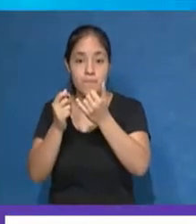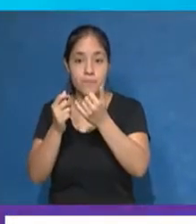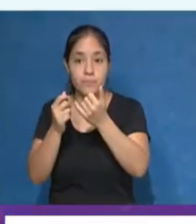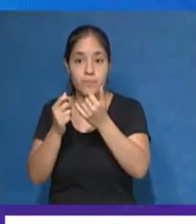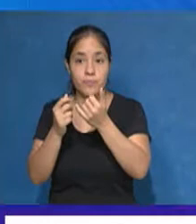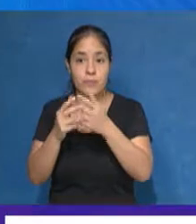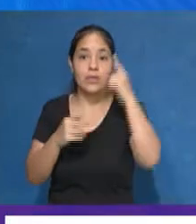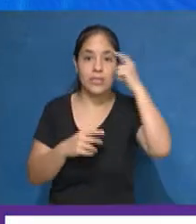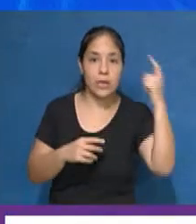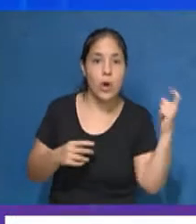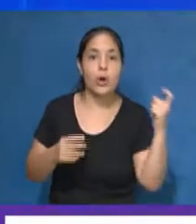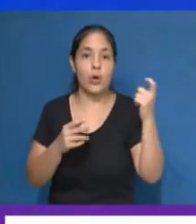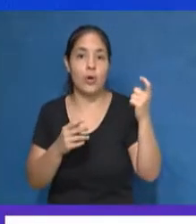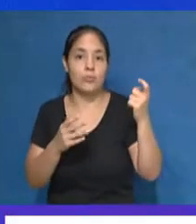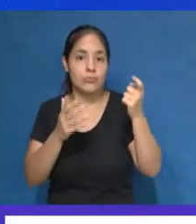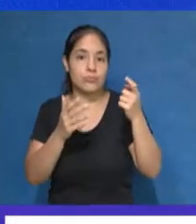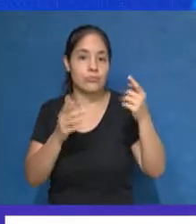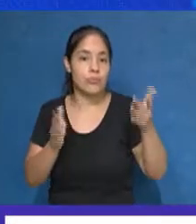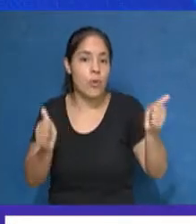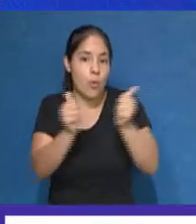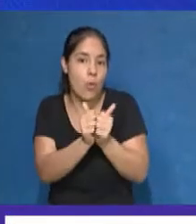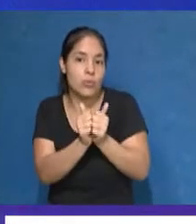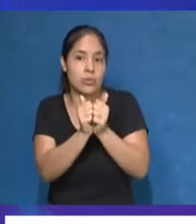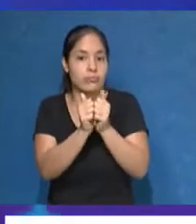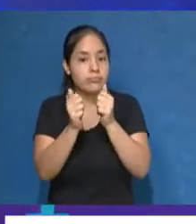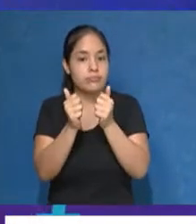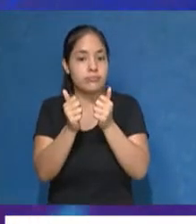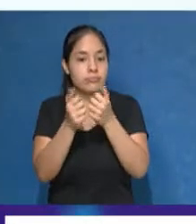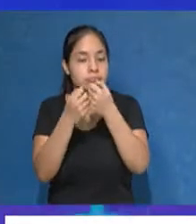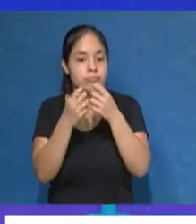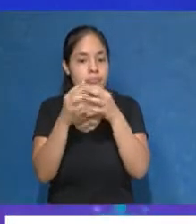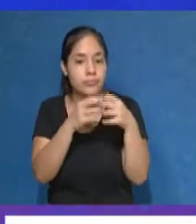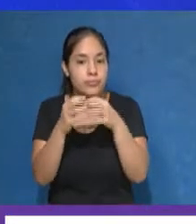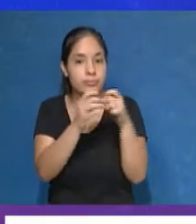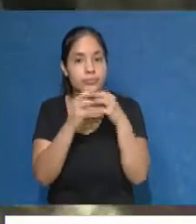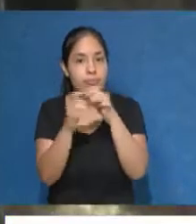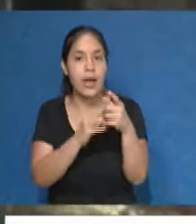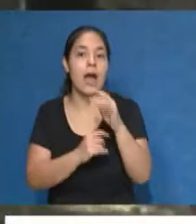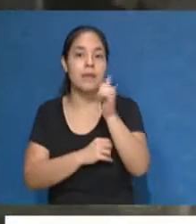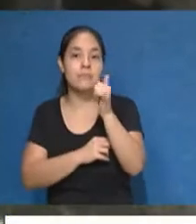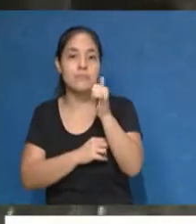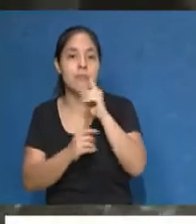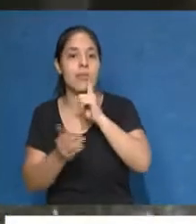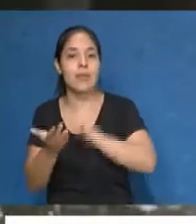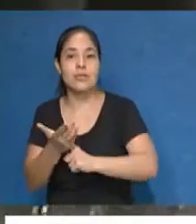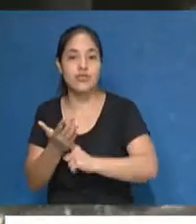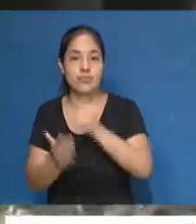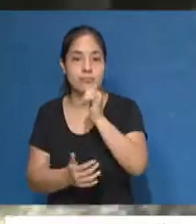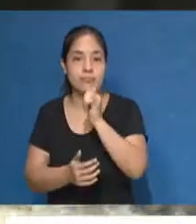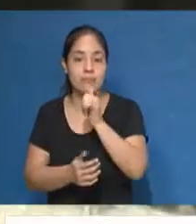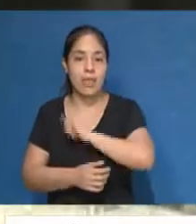a su psicólogo, por lo cual entendió que debía denunciar la situación. ¿Y él actualmente es